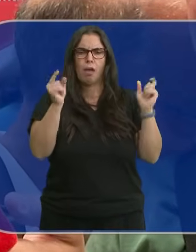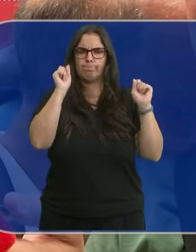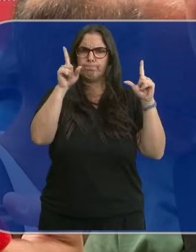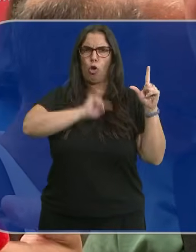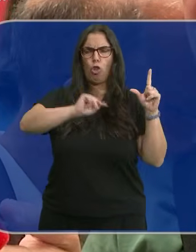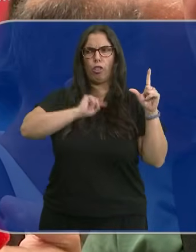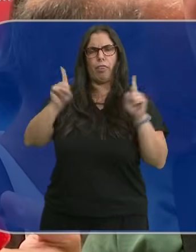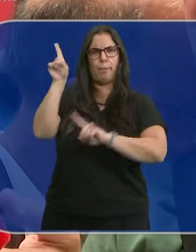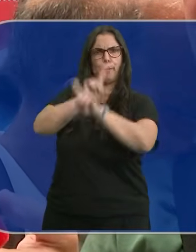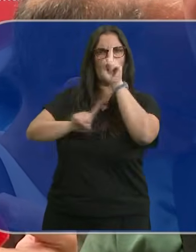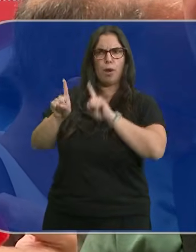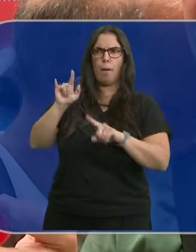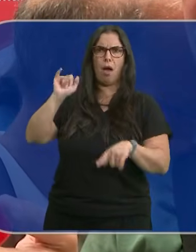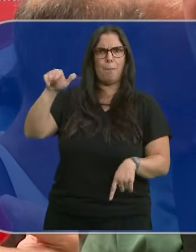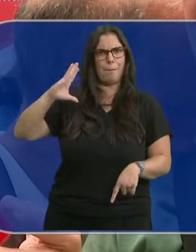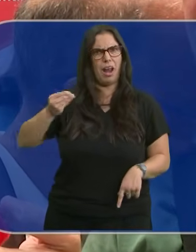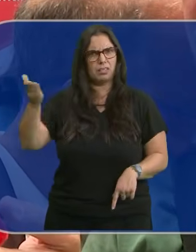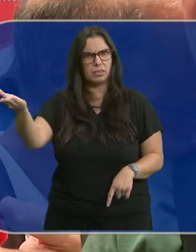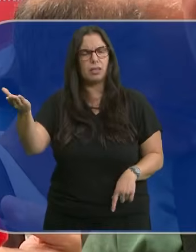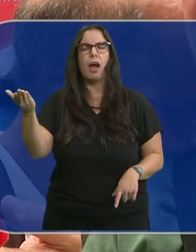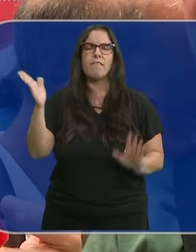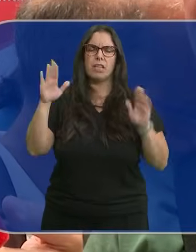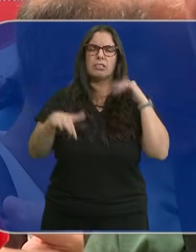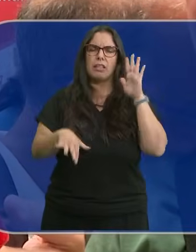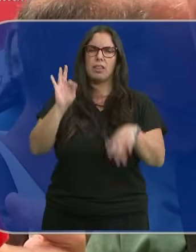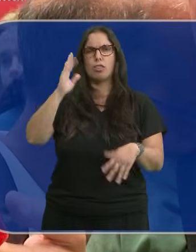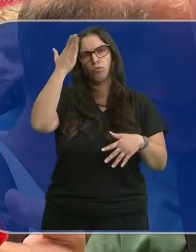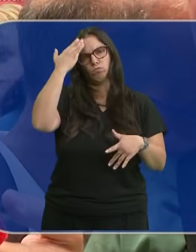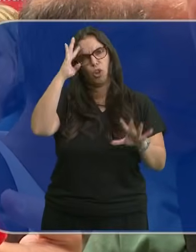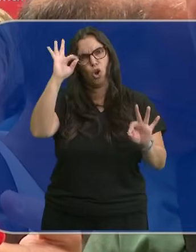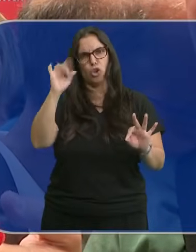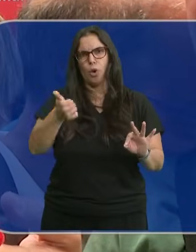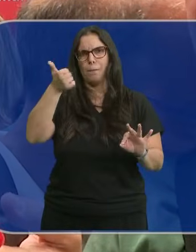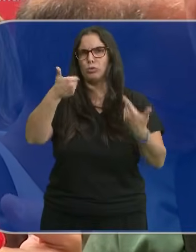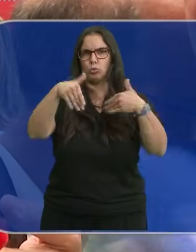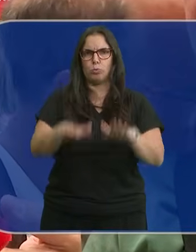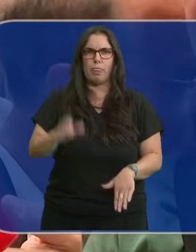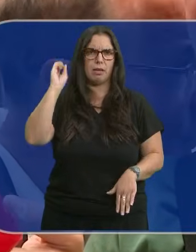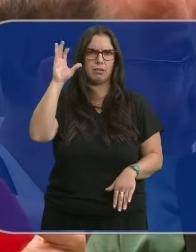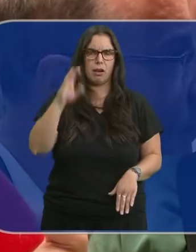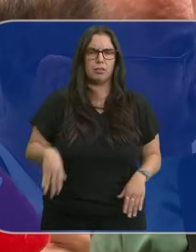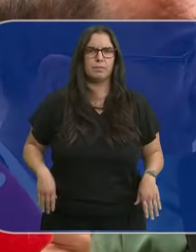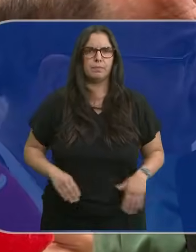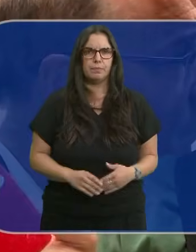concienciada con todo el problema que hay en Palestina, se ha decidido, yo creo, lo más sensato que es suspender esta charla.